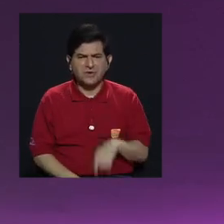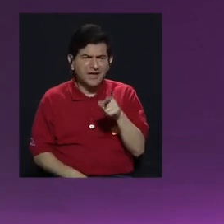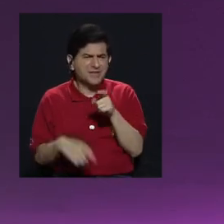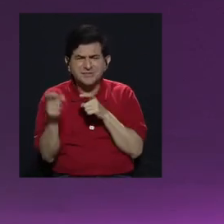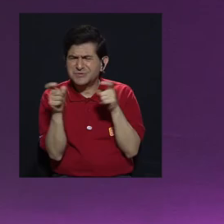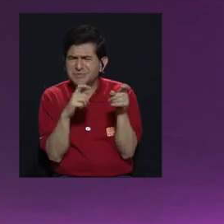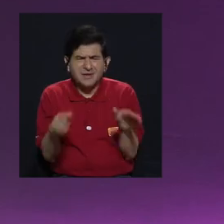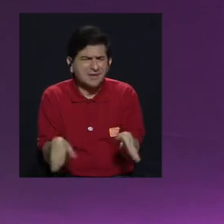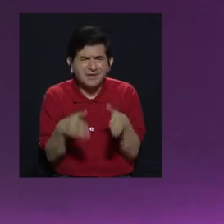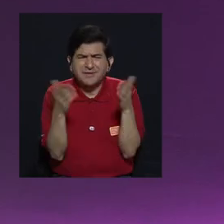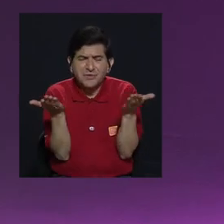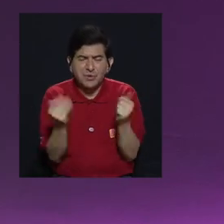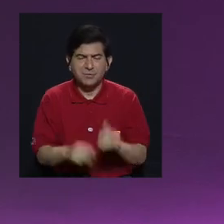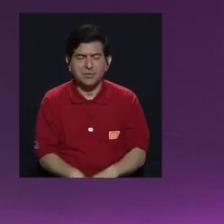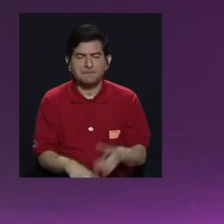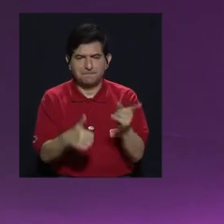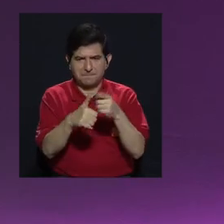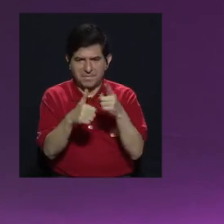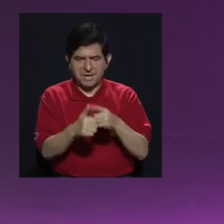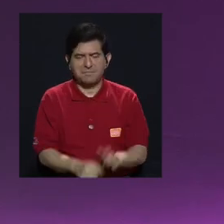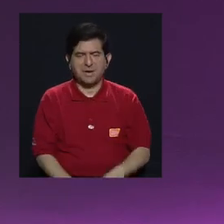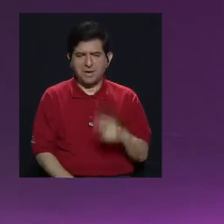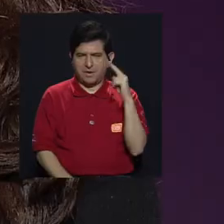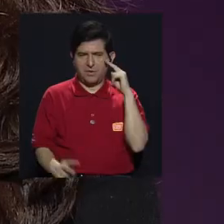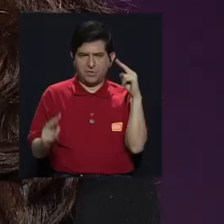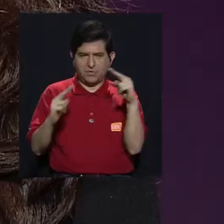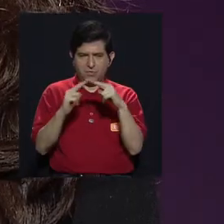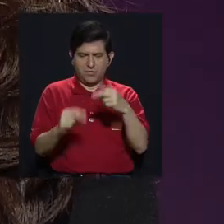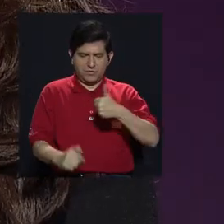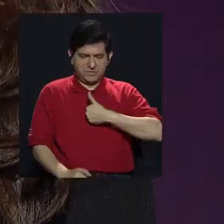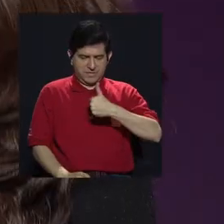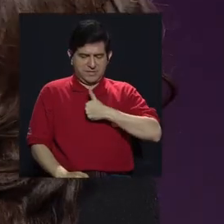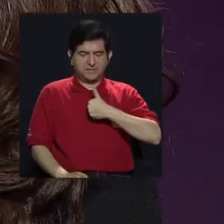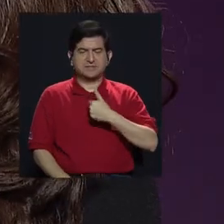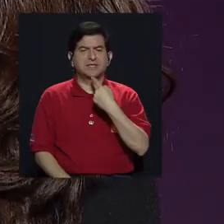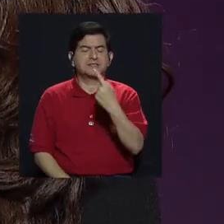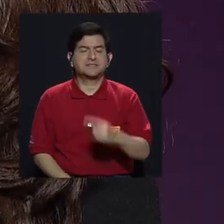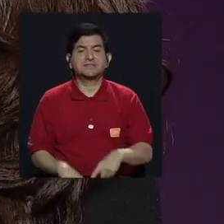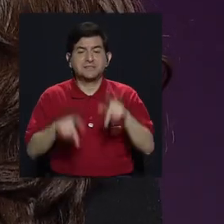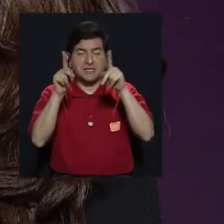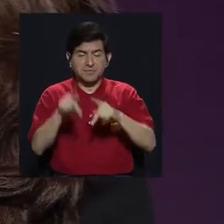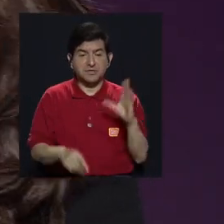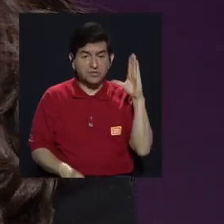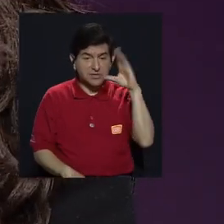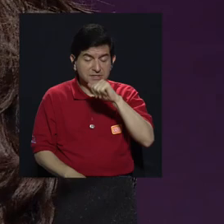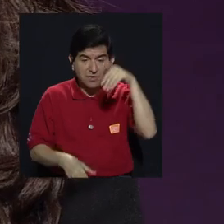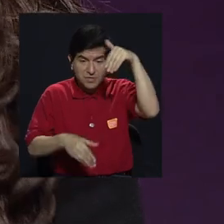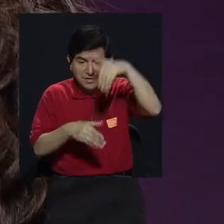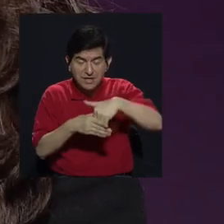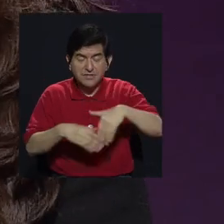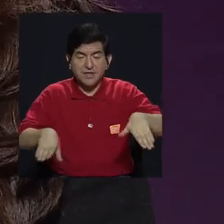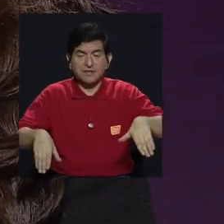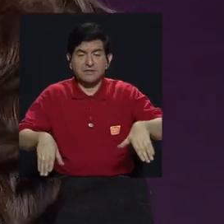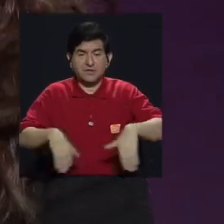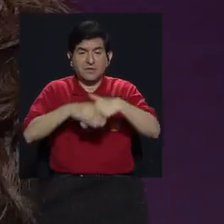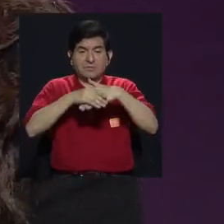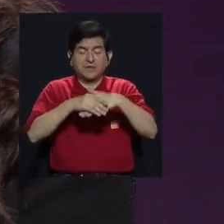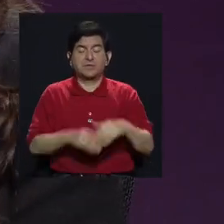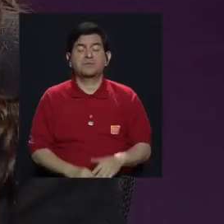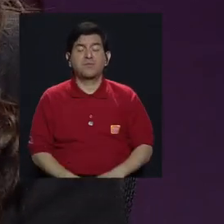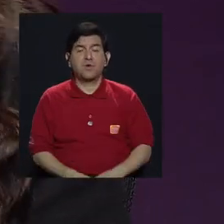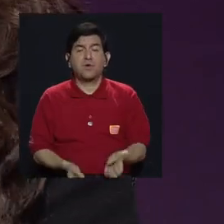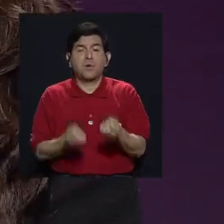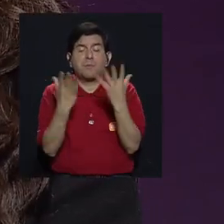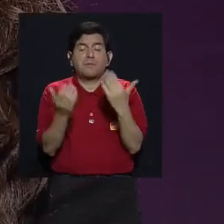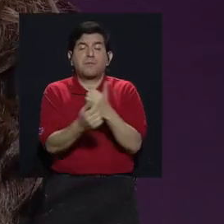importante. ¿Cómo manejar un poco? Sí, primero el autoconocimiento, porque cuando decimos, si alguien te descubre en el matrimonio que sos poliamoroso, es